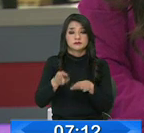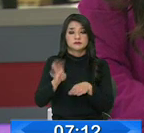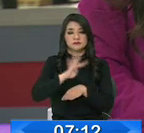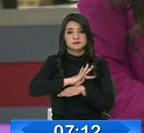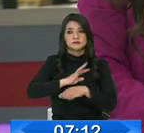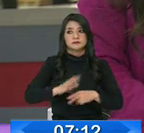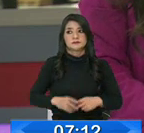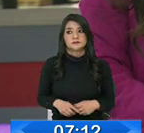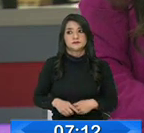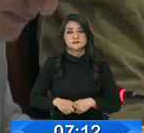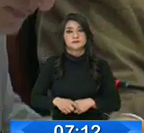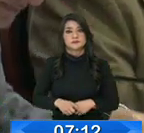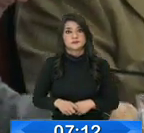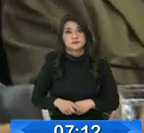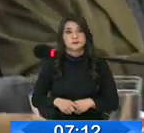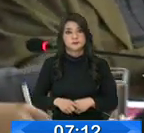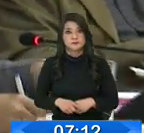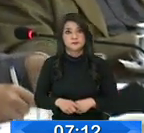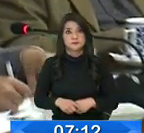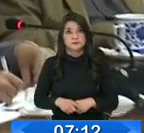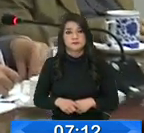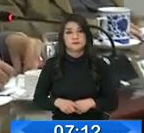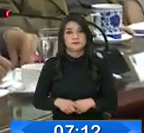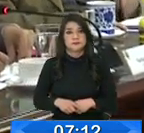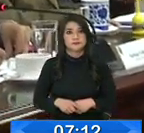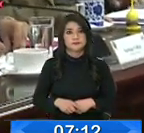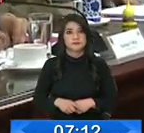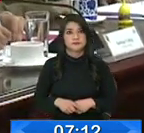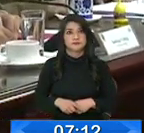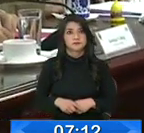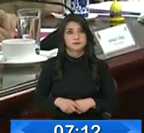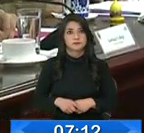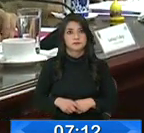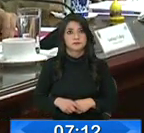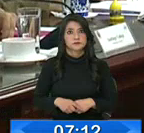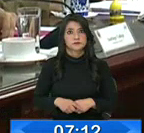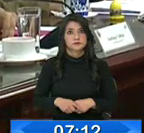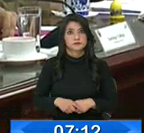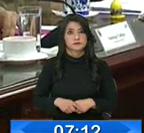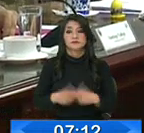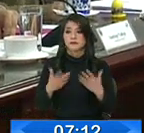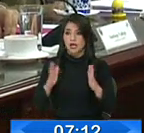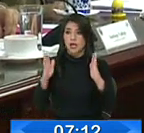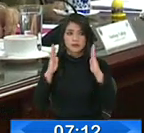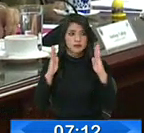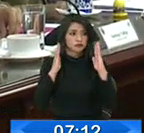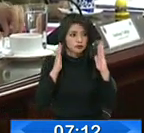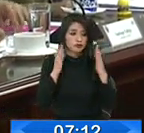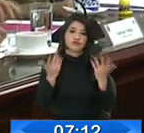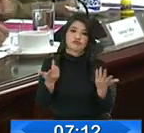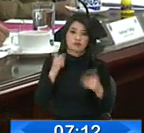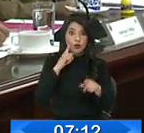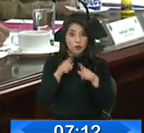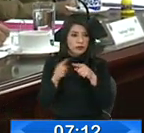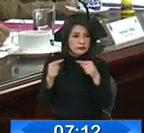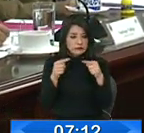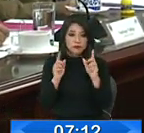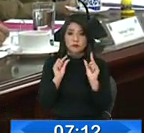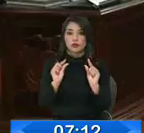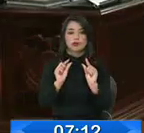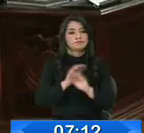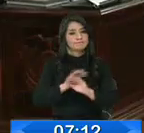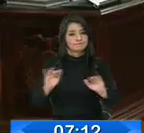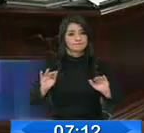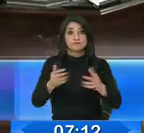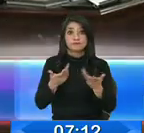Nacional. No te pereza, Presidenta, siempre en la jurisdicción. En medio de desacuerdos y dos bandos claramente definidos,